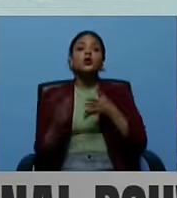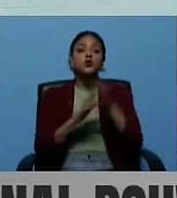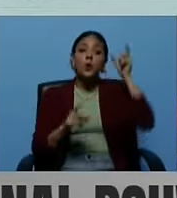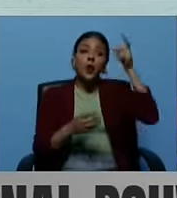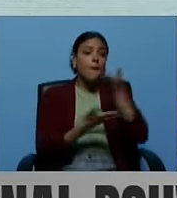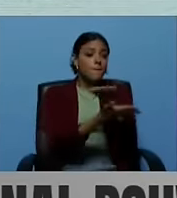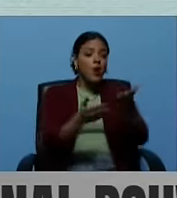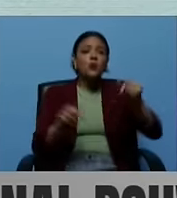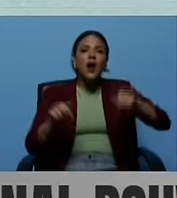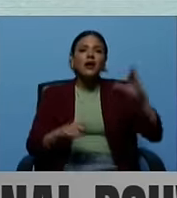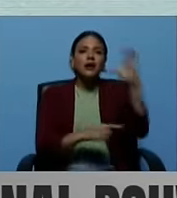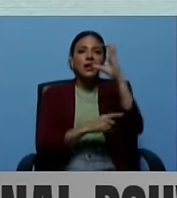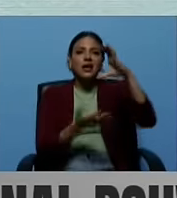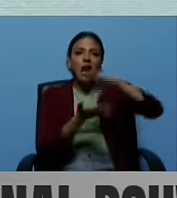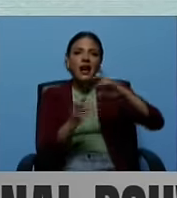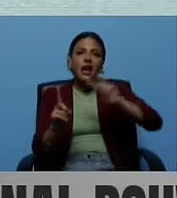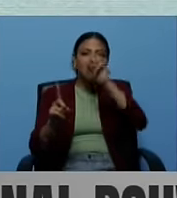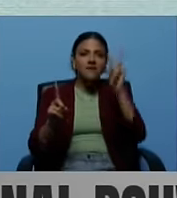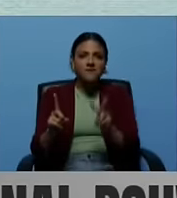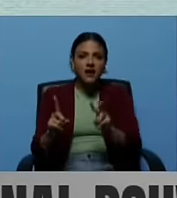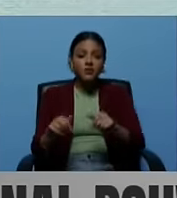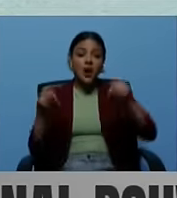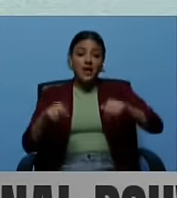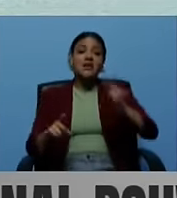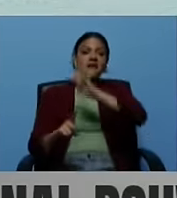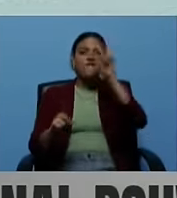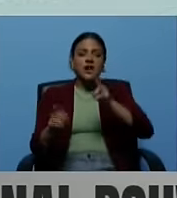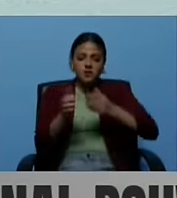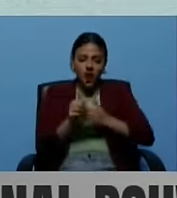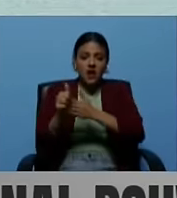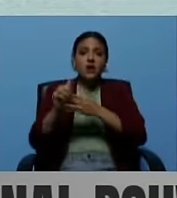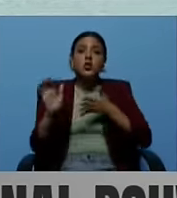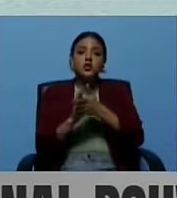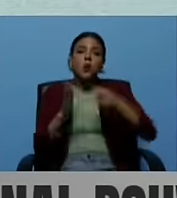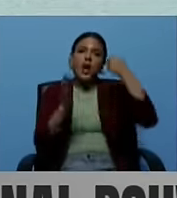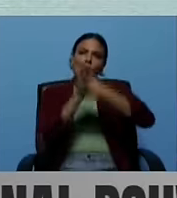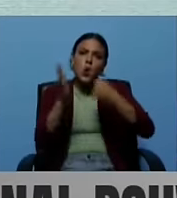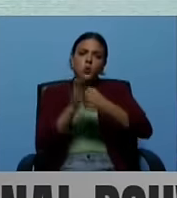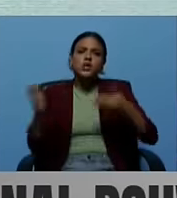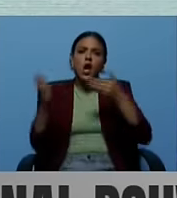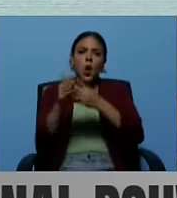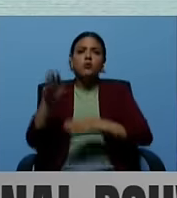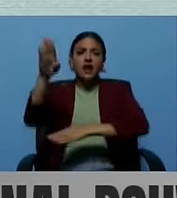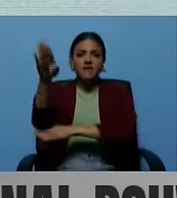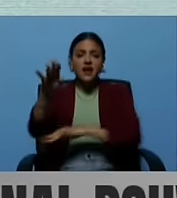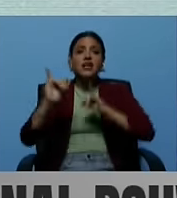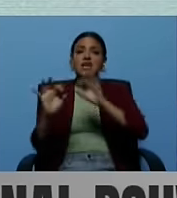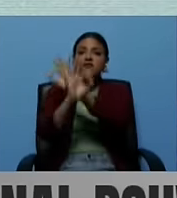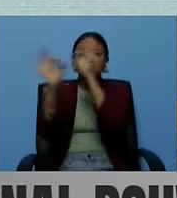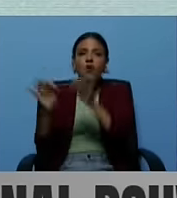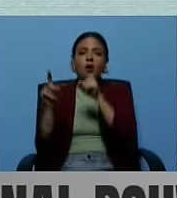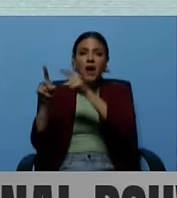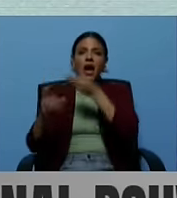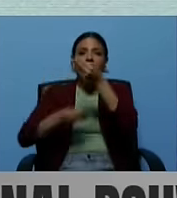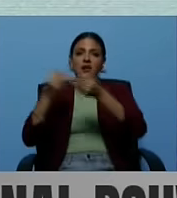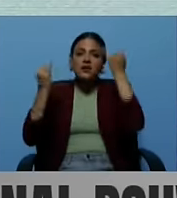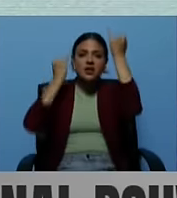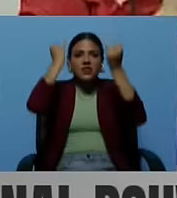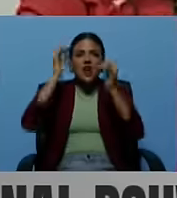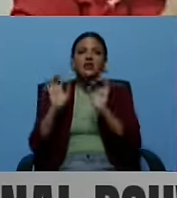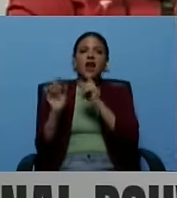aquí en Caracas, Venezuela. Venezuela al frente de la lucha contra el fascismo y expresiones de neofascismo y